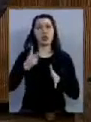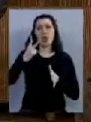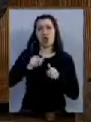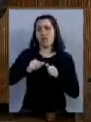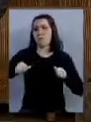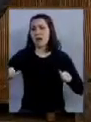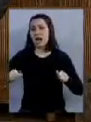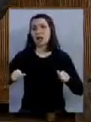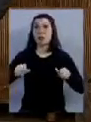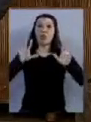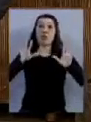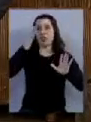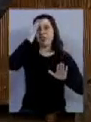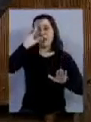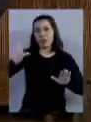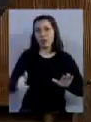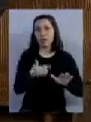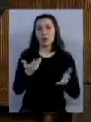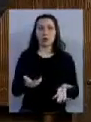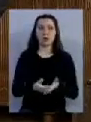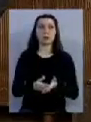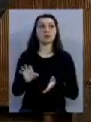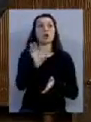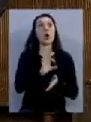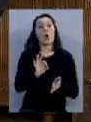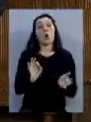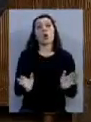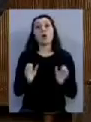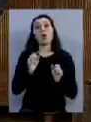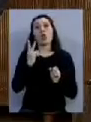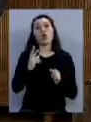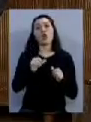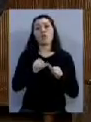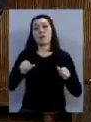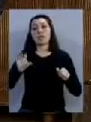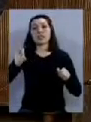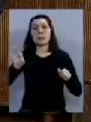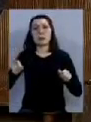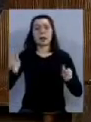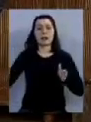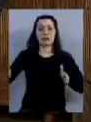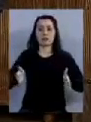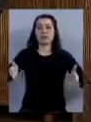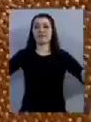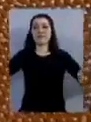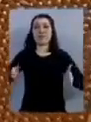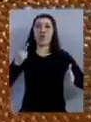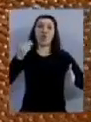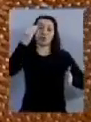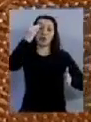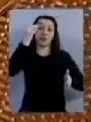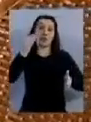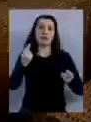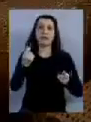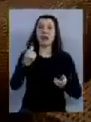2 metros, uno puede demorar 10 días. O puede ser uno de 2 metros 50, 12 días.